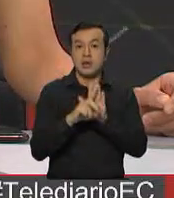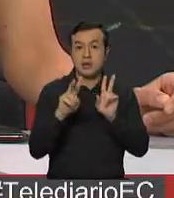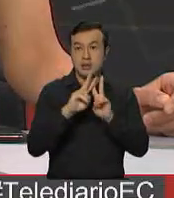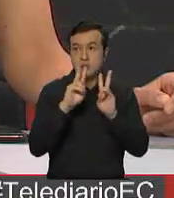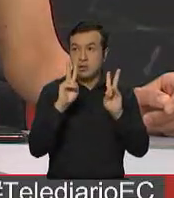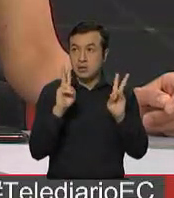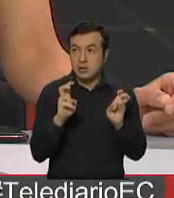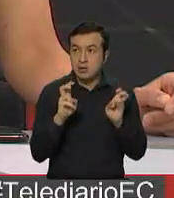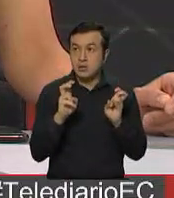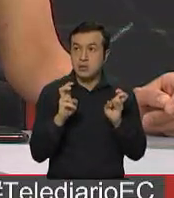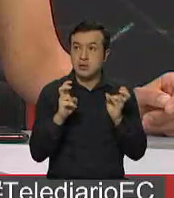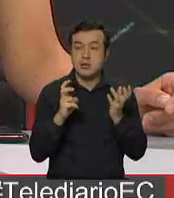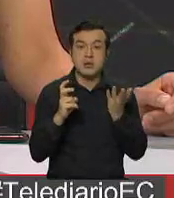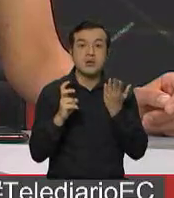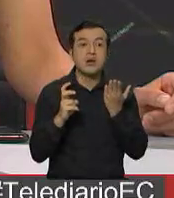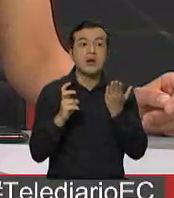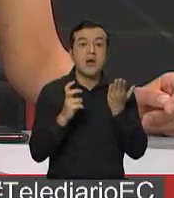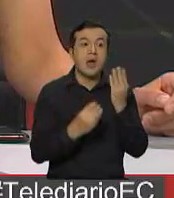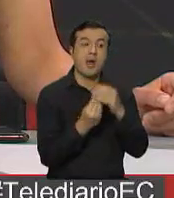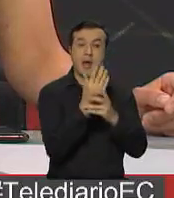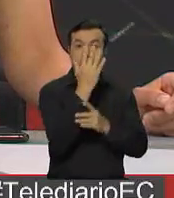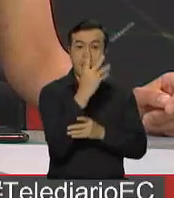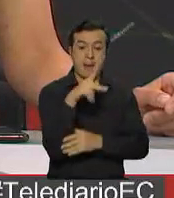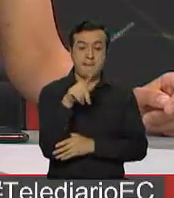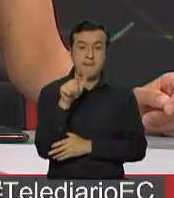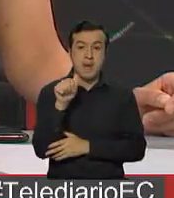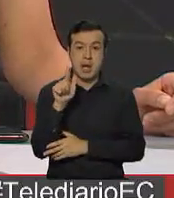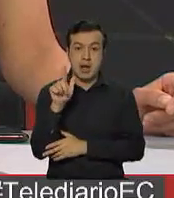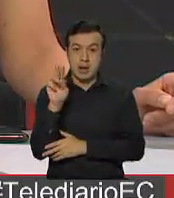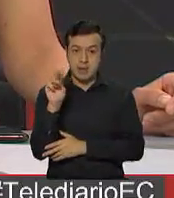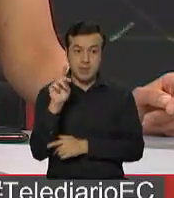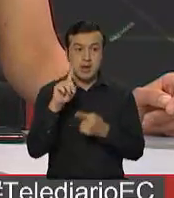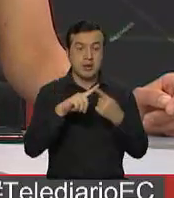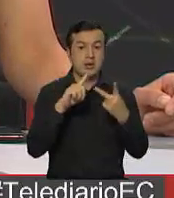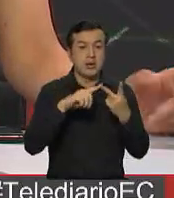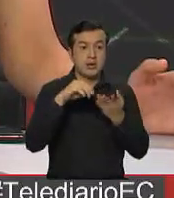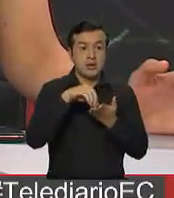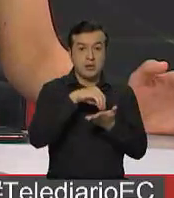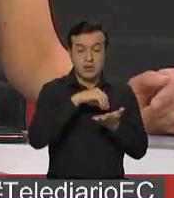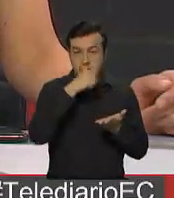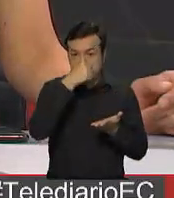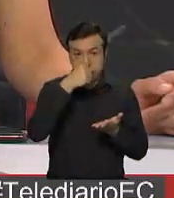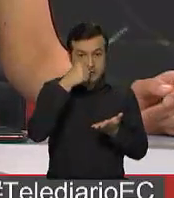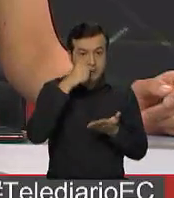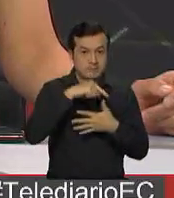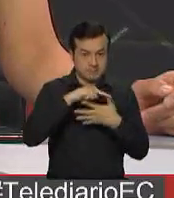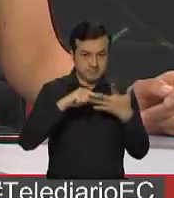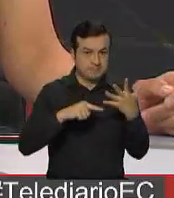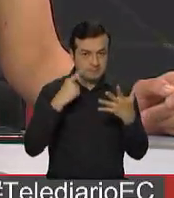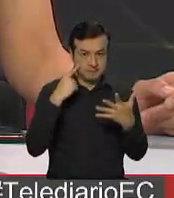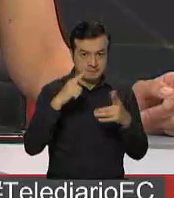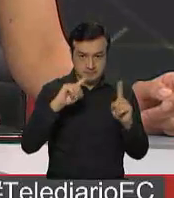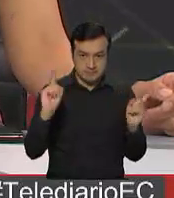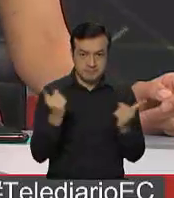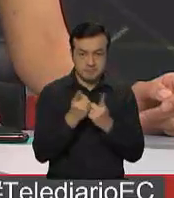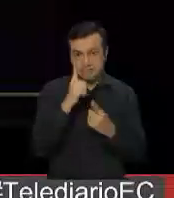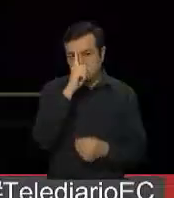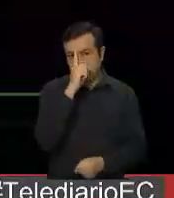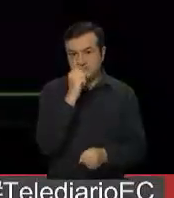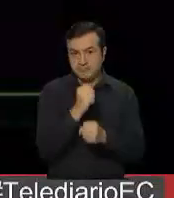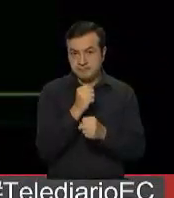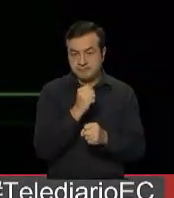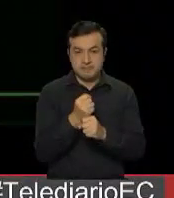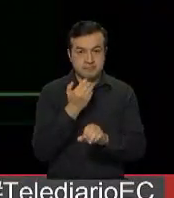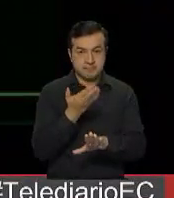y la Ley Orgánica contra el Consumo y Microtráfico de Drogas. Enseguida un resumen que incluye la labor de varias comisiones.